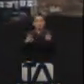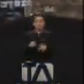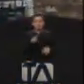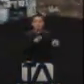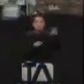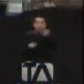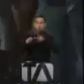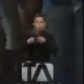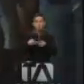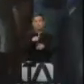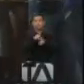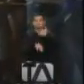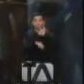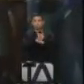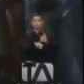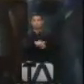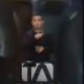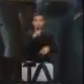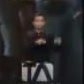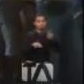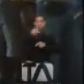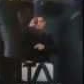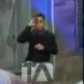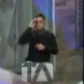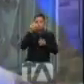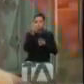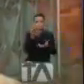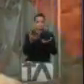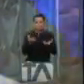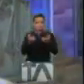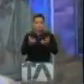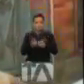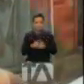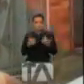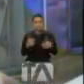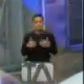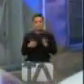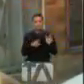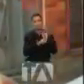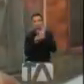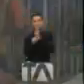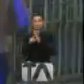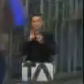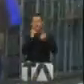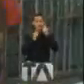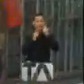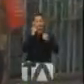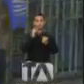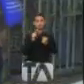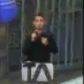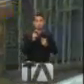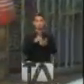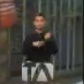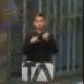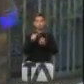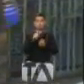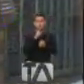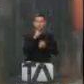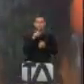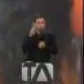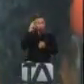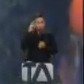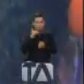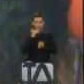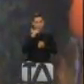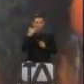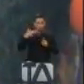la fiscal y otros uniformados que no se quisieron pronunciar. En medio de lágrimas y lamentos, la hermana de Jesús aseguró que no habría razón alguna